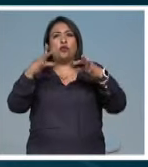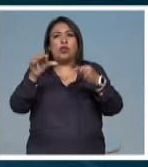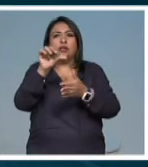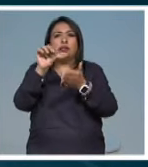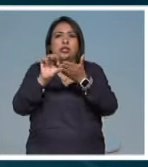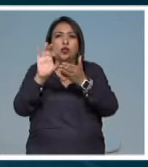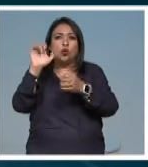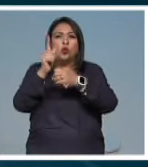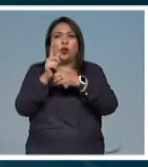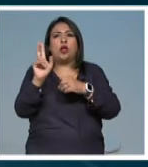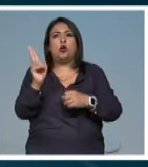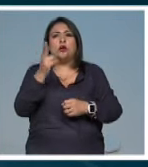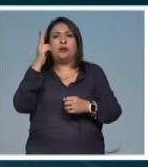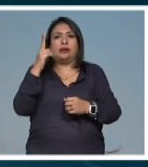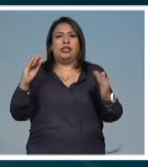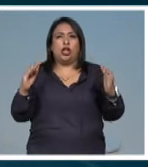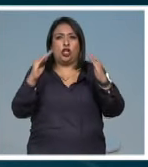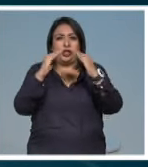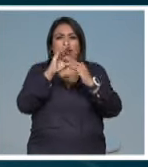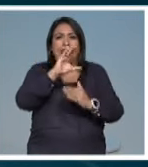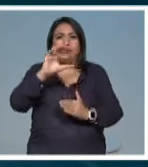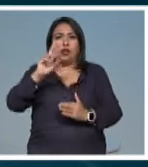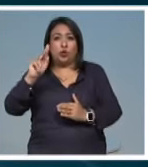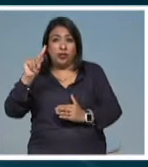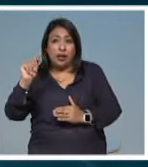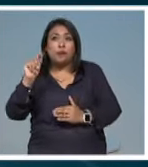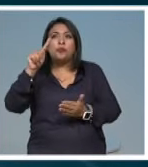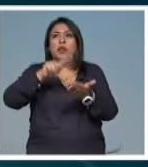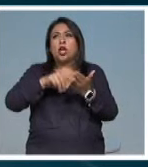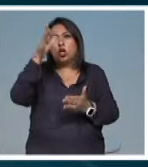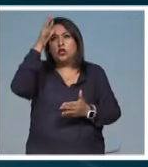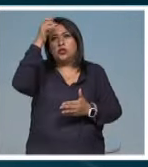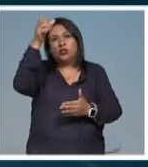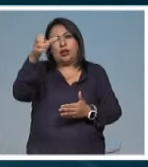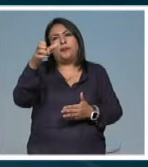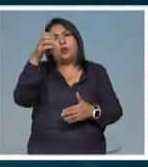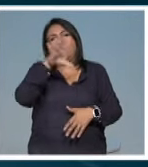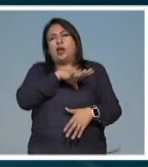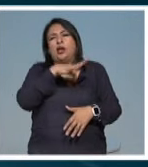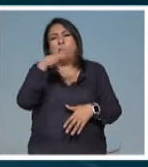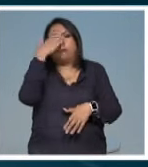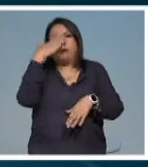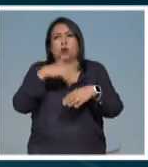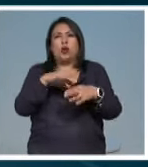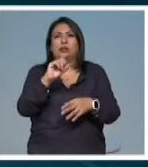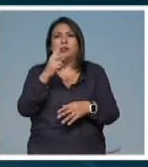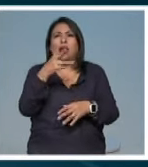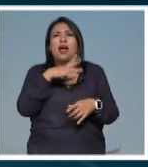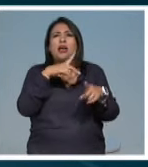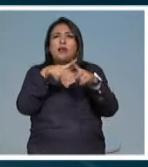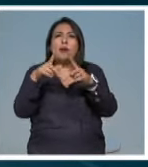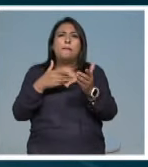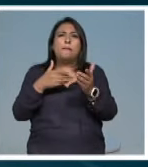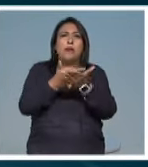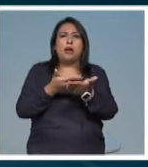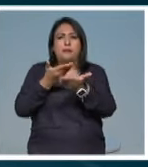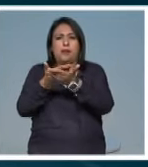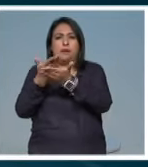Cultural Universitario Tlatelolco, donde desarrolló el concepto general del Memorial del 68 y produjo numerosas